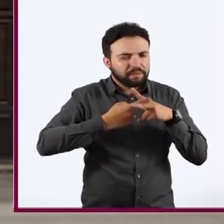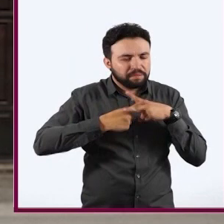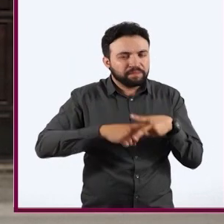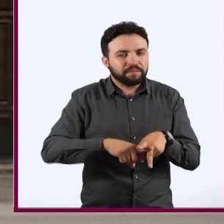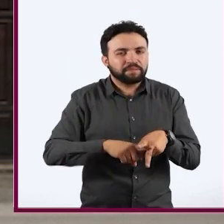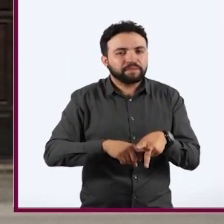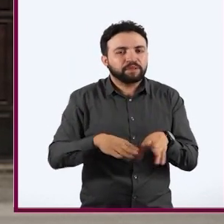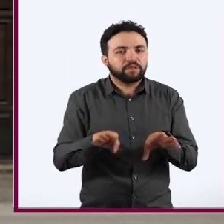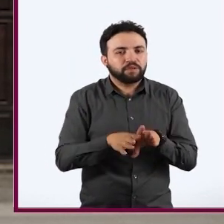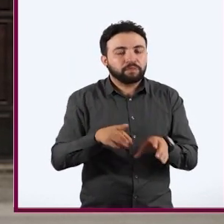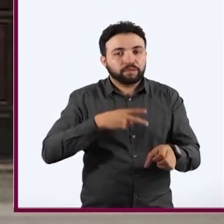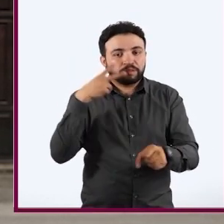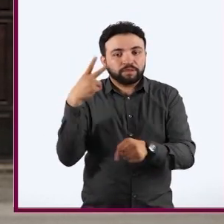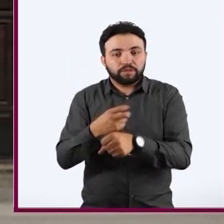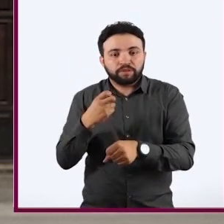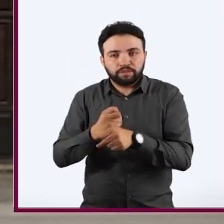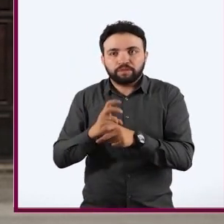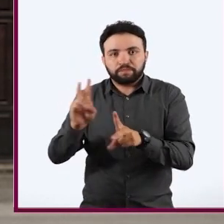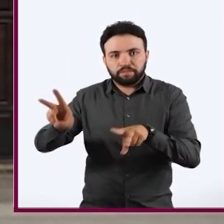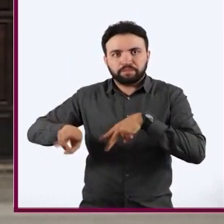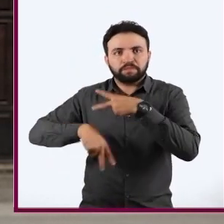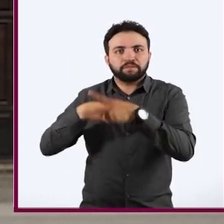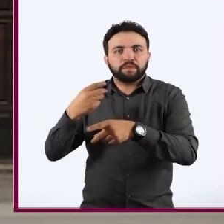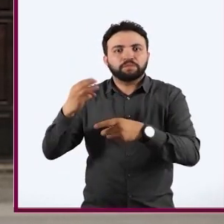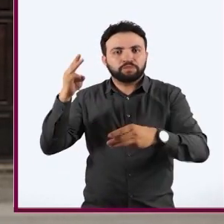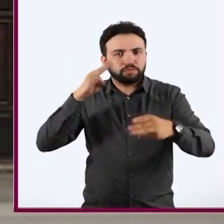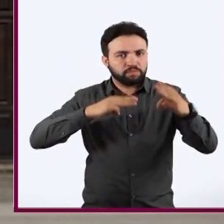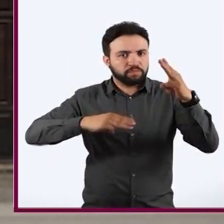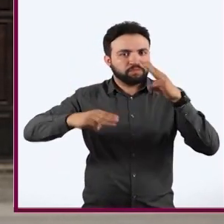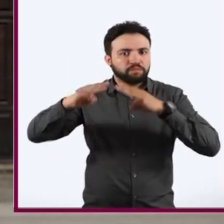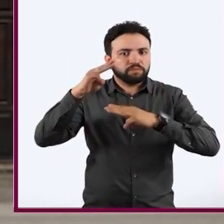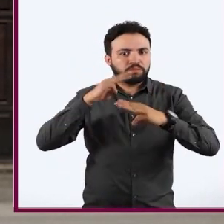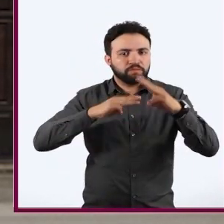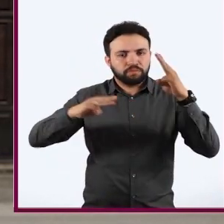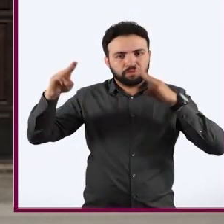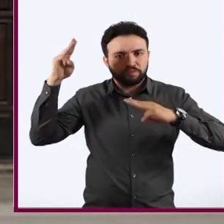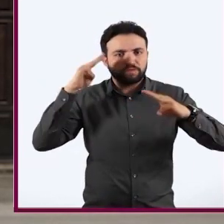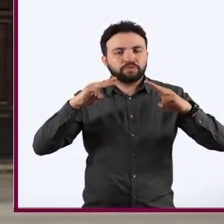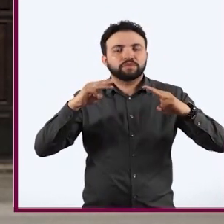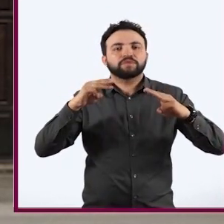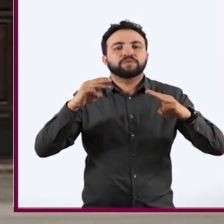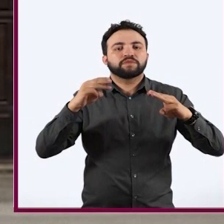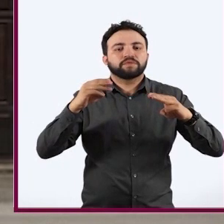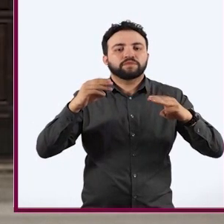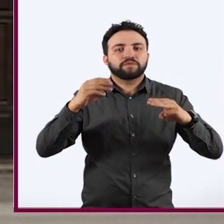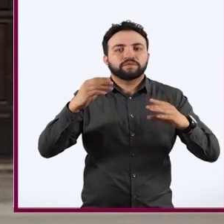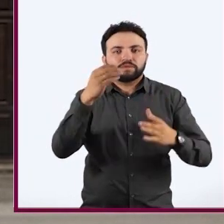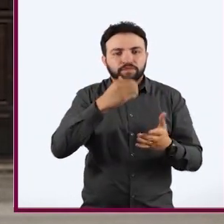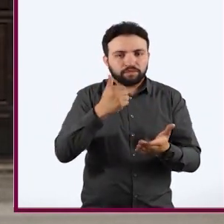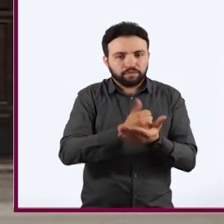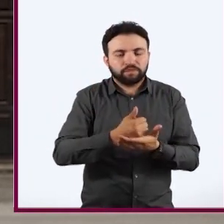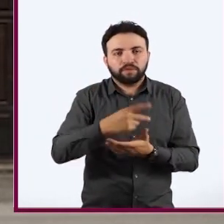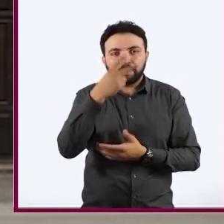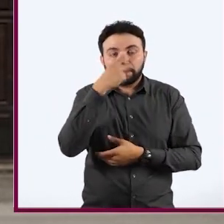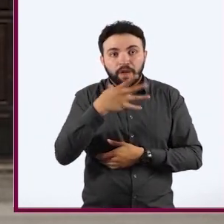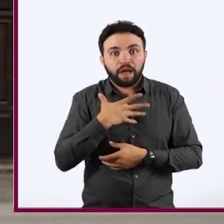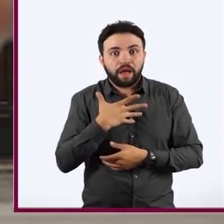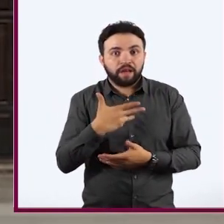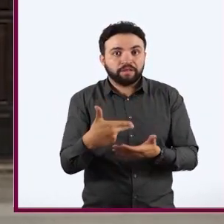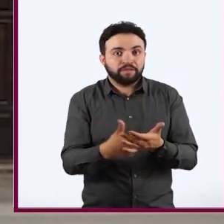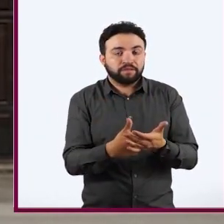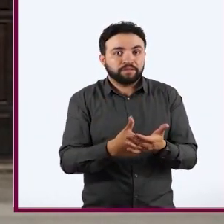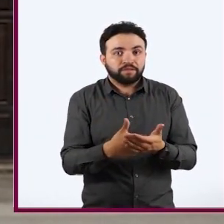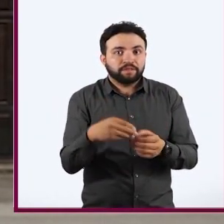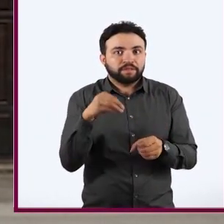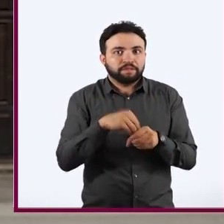la segunda parte de este programa y nos vamos al Museo de la Ciudad de México, en donde hay un gran secreto guardado, y dentro de ese secreto